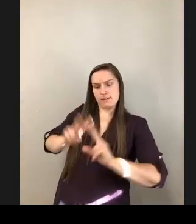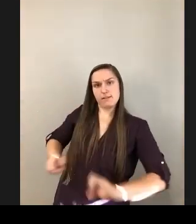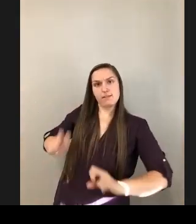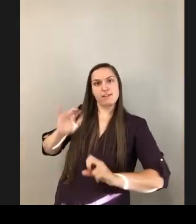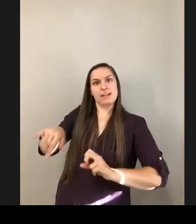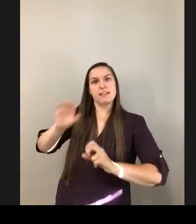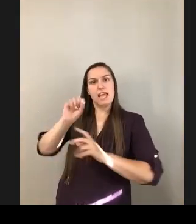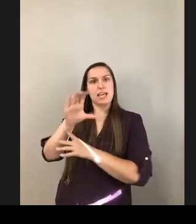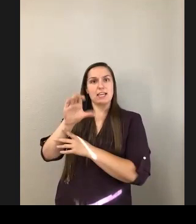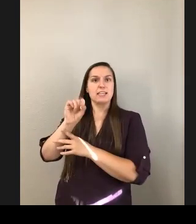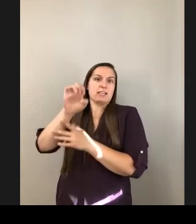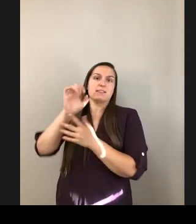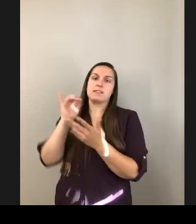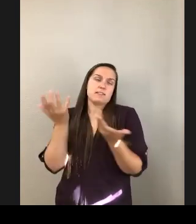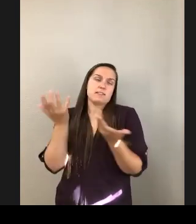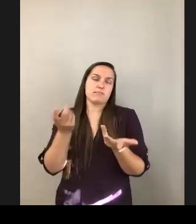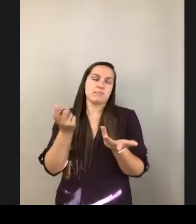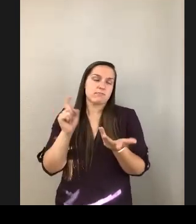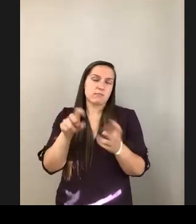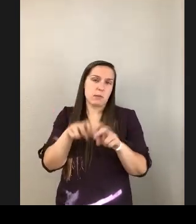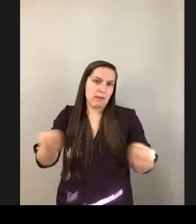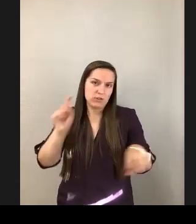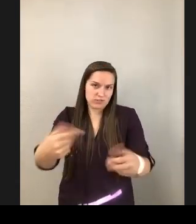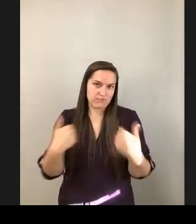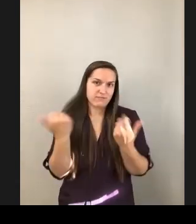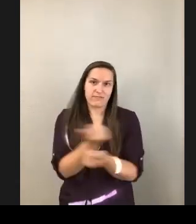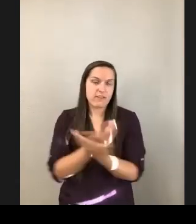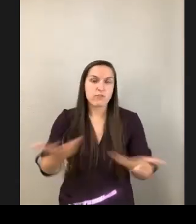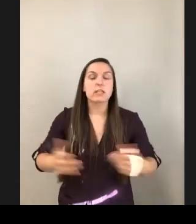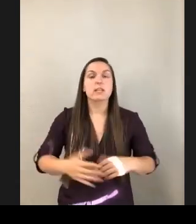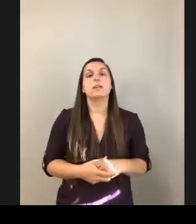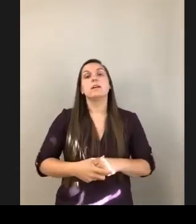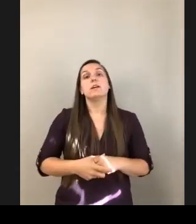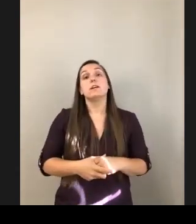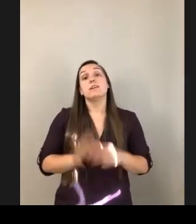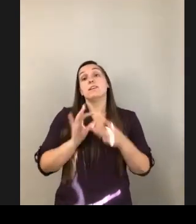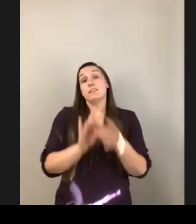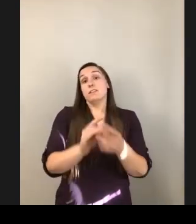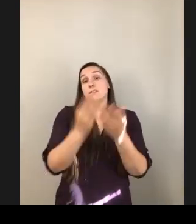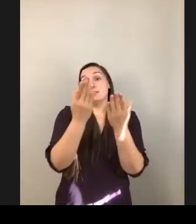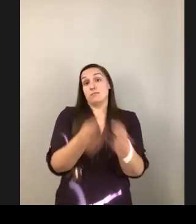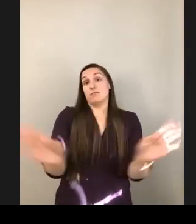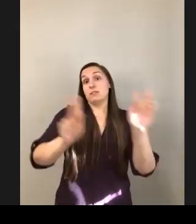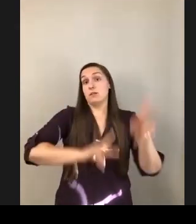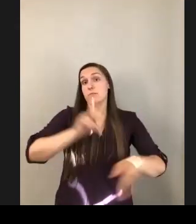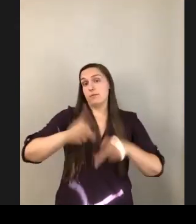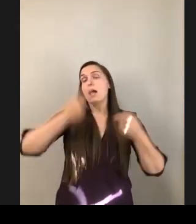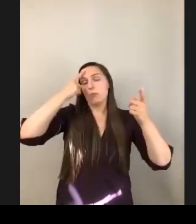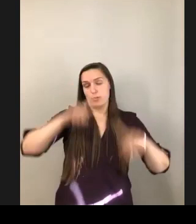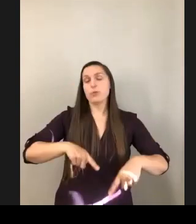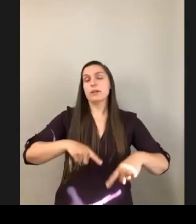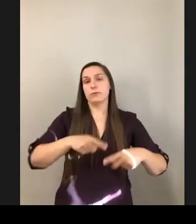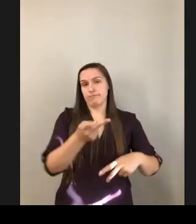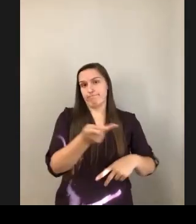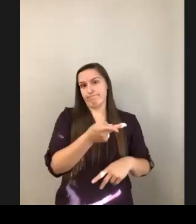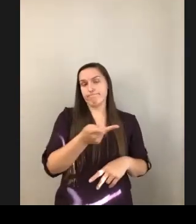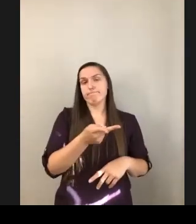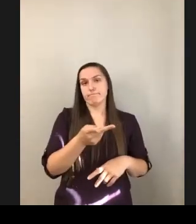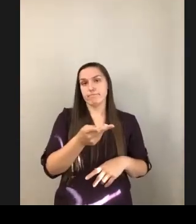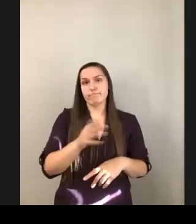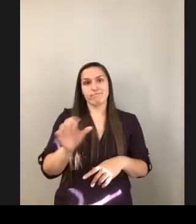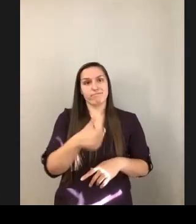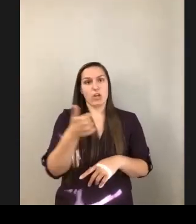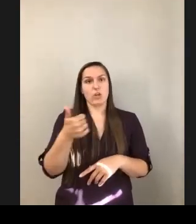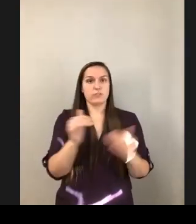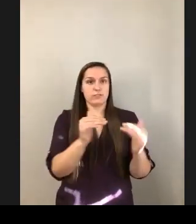pueden recibir todo el archivo y eso es importante. El panel lo necesita. En cuanto al público, yo estoy de